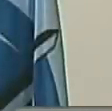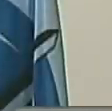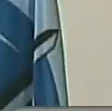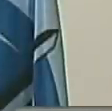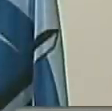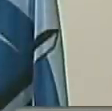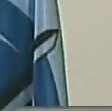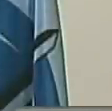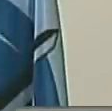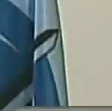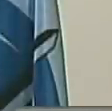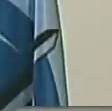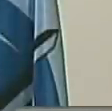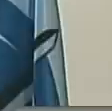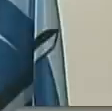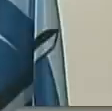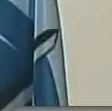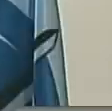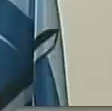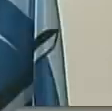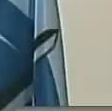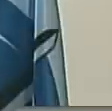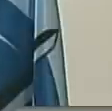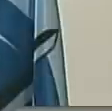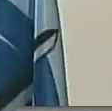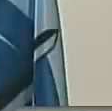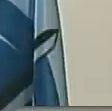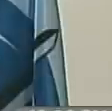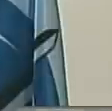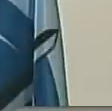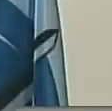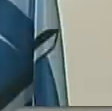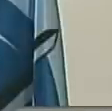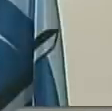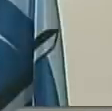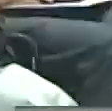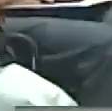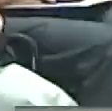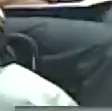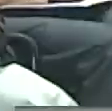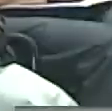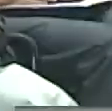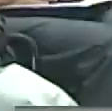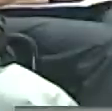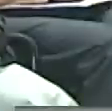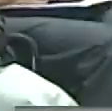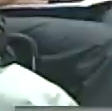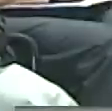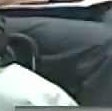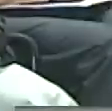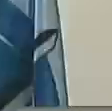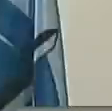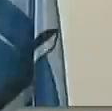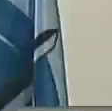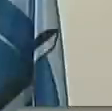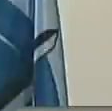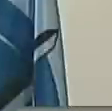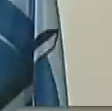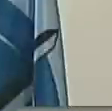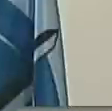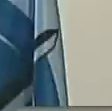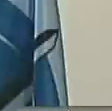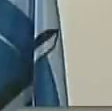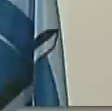órgano supranacional que tenga que ver con la materia de derechos humanos. Pues para esto están estas cifras